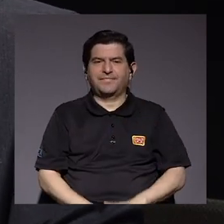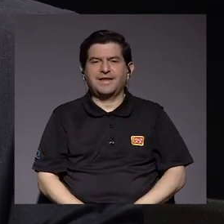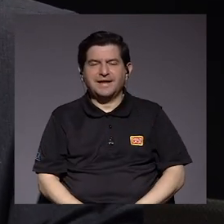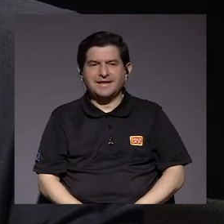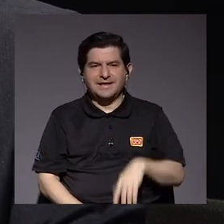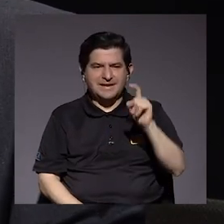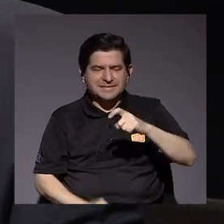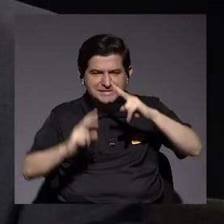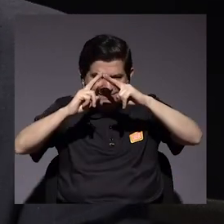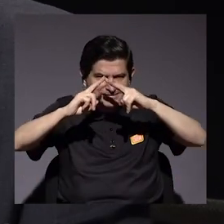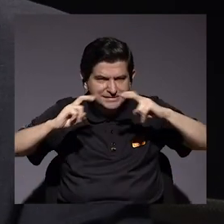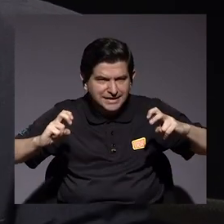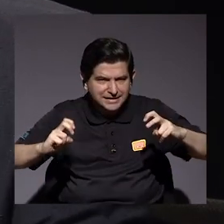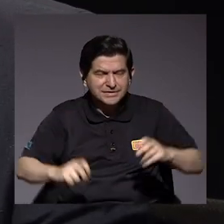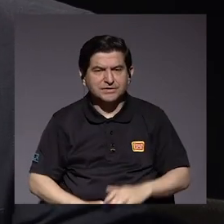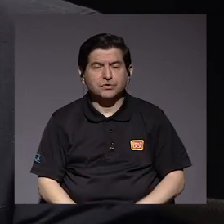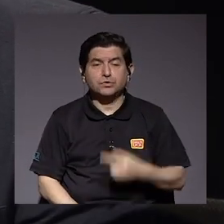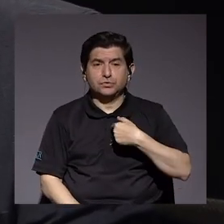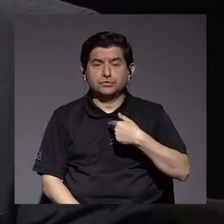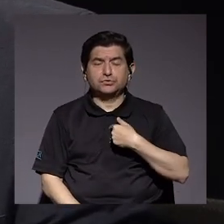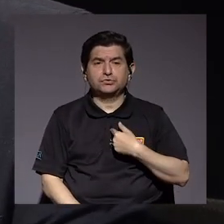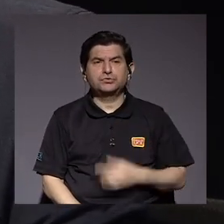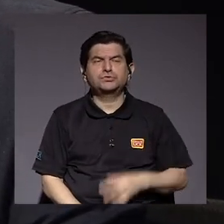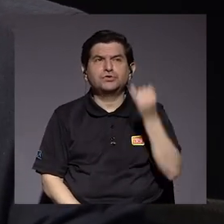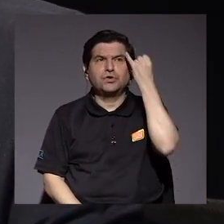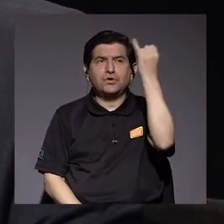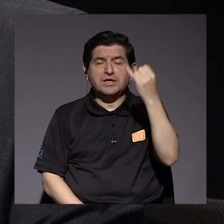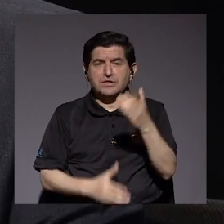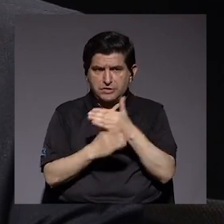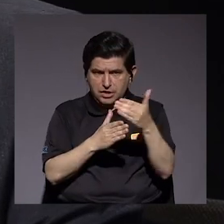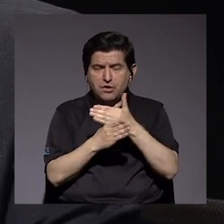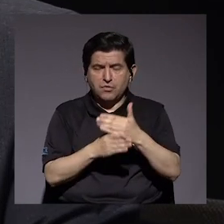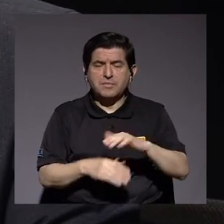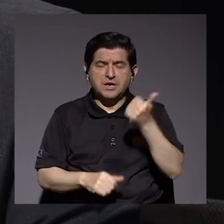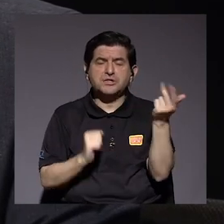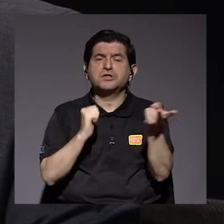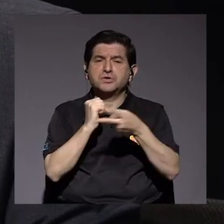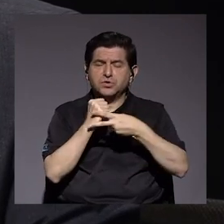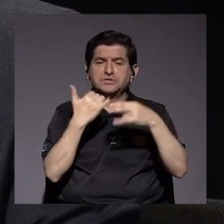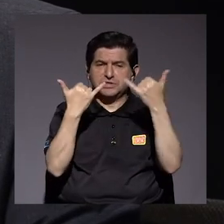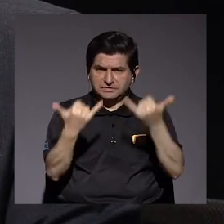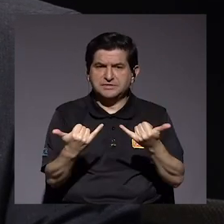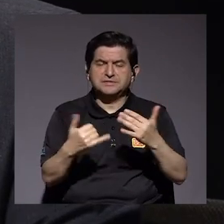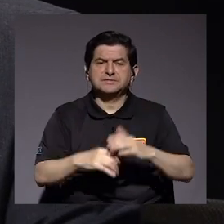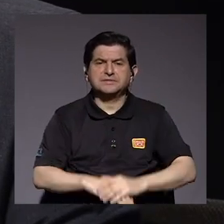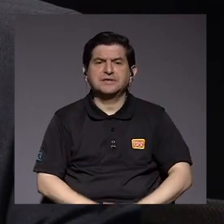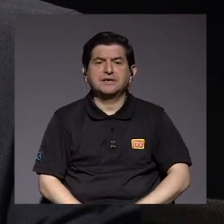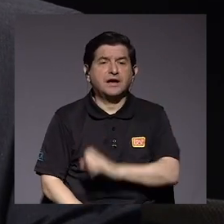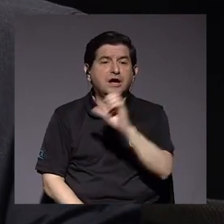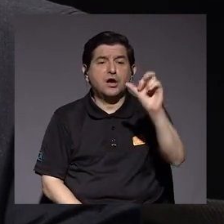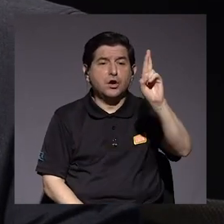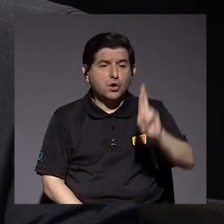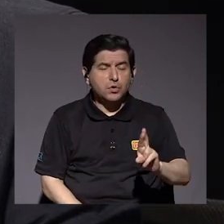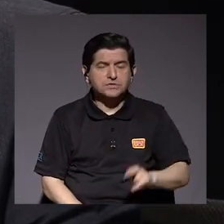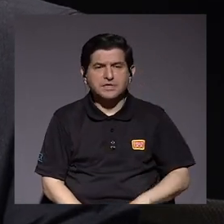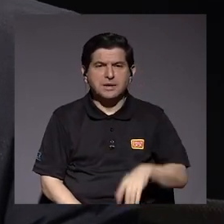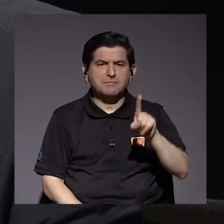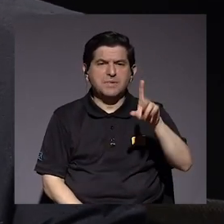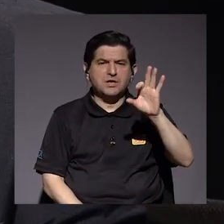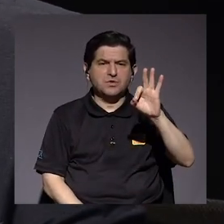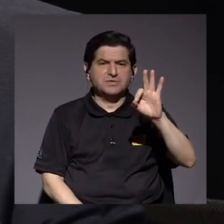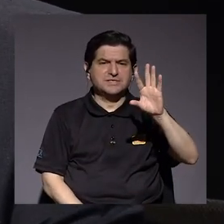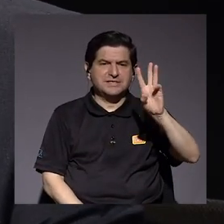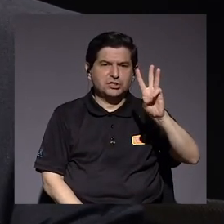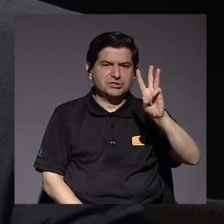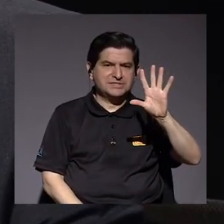hay que matizar un poco yo he tenido la tesis que la hemos compartido en otras oportunidades de que costa rica